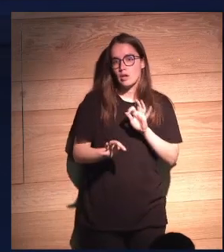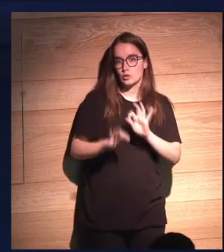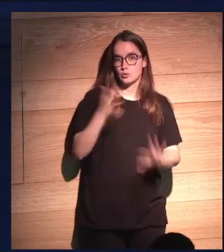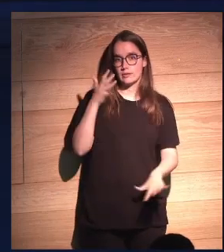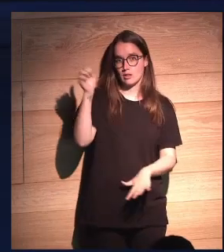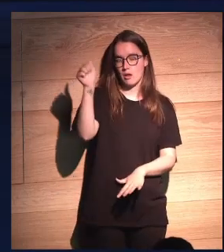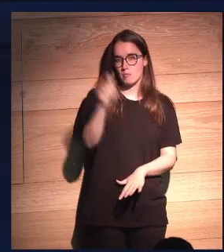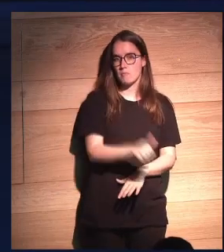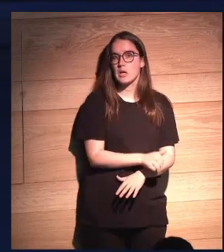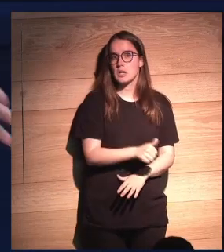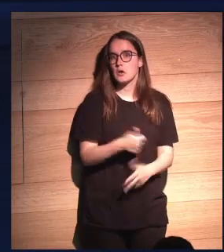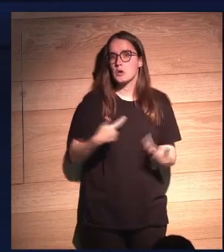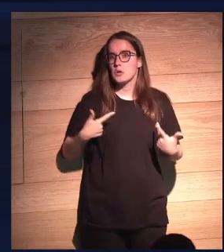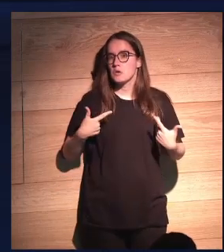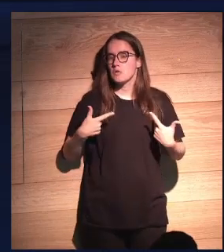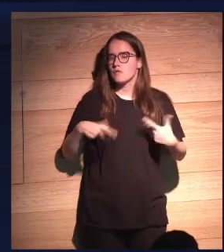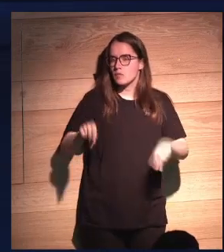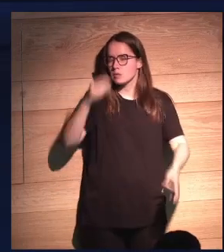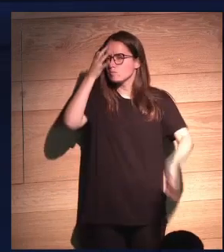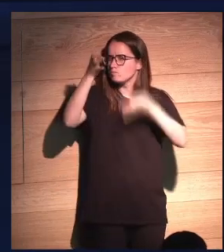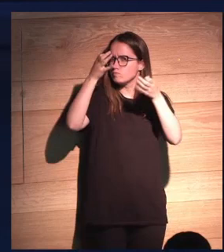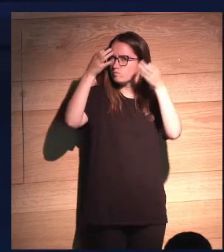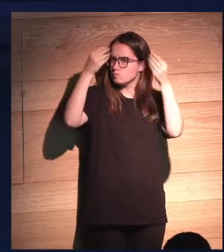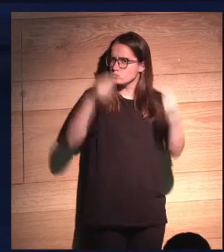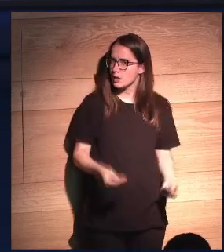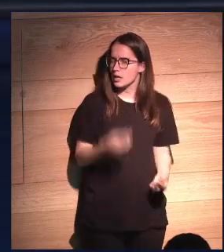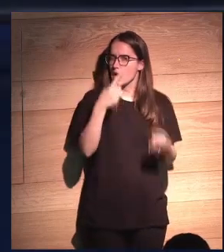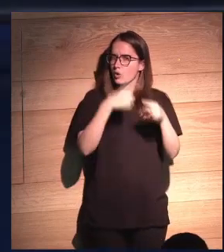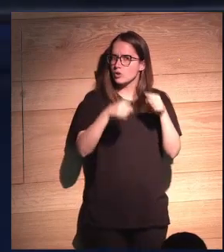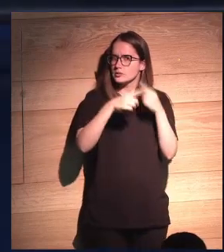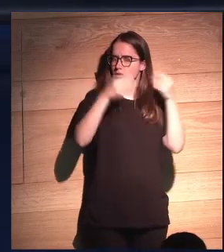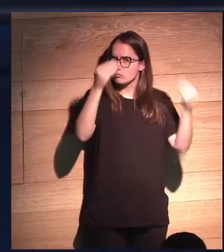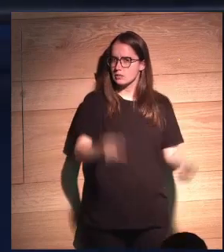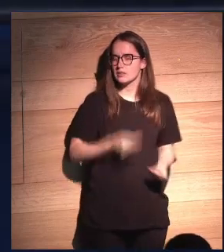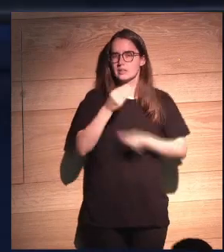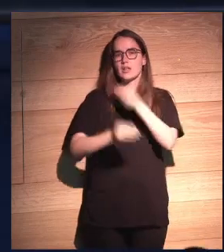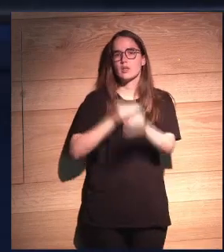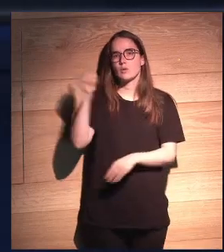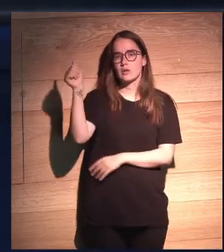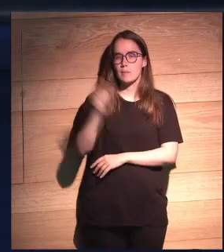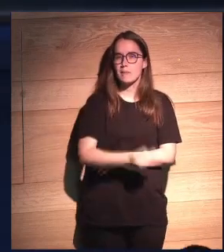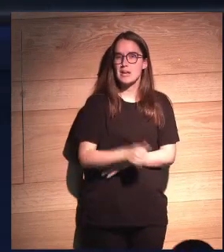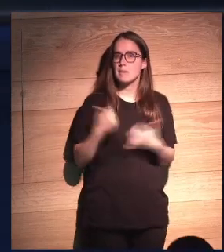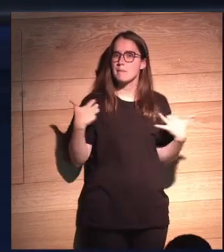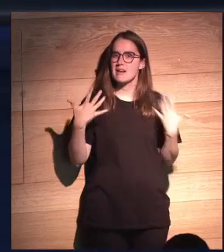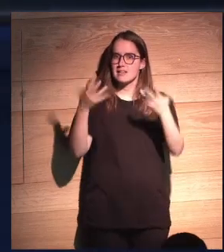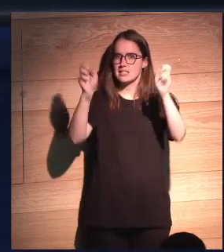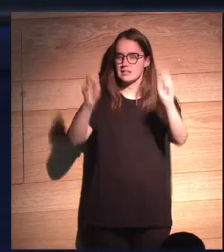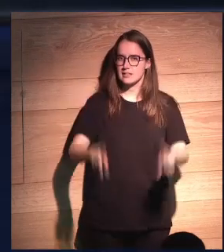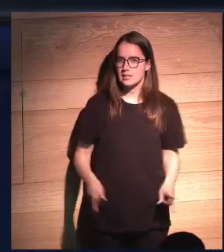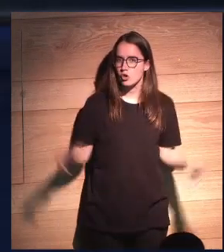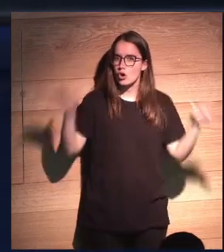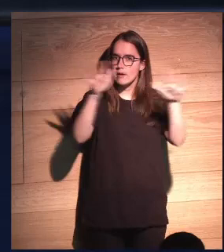sacar la peli con todo el lujo de detalles. Hay cosas buenas de hacer una peli sin prisa, digamos, o